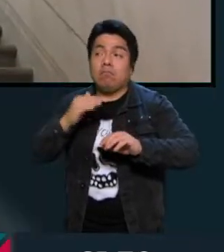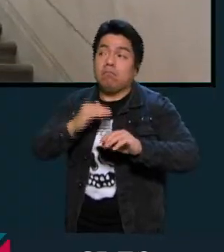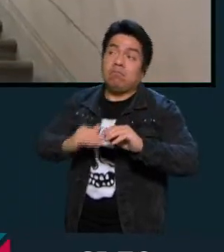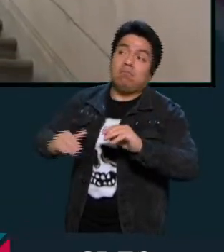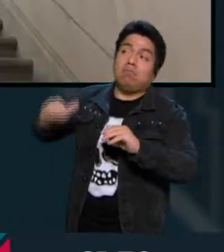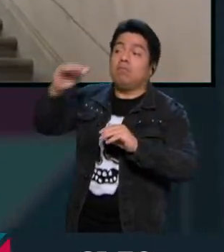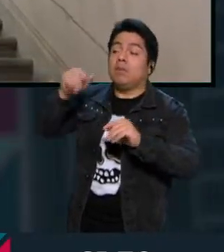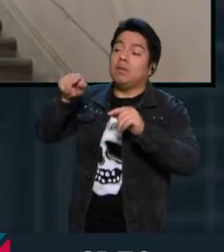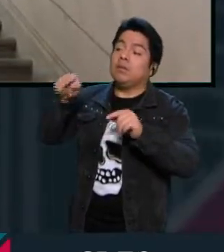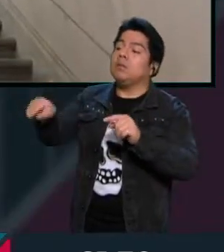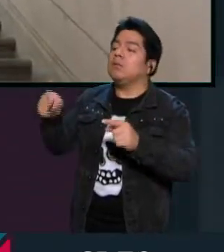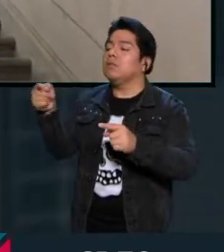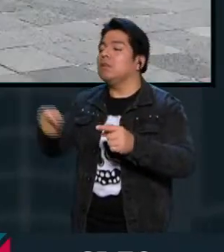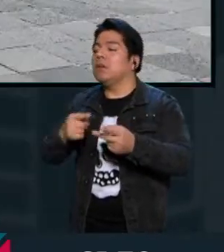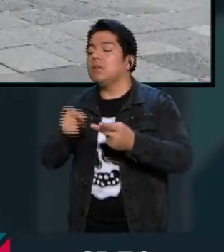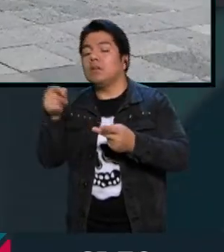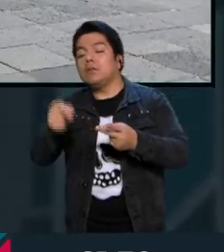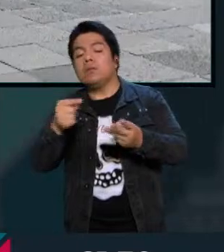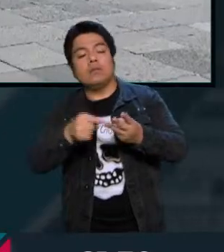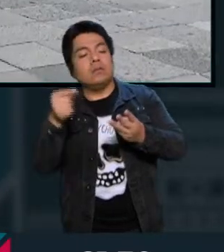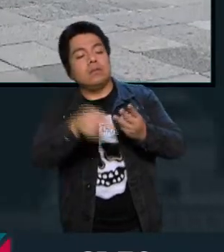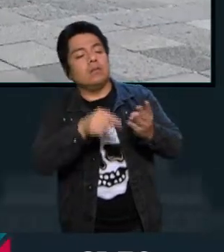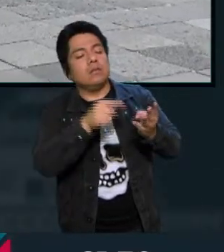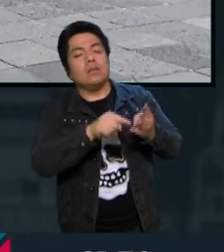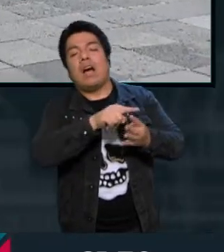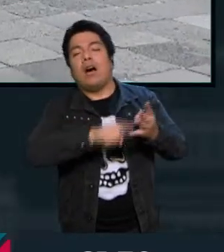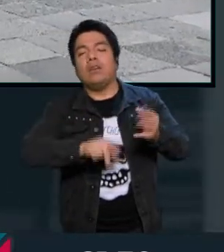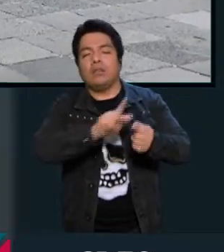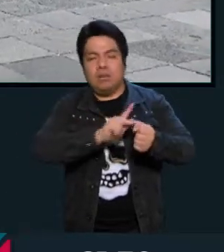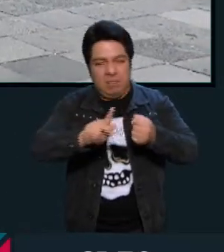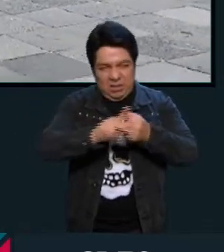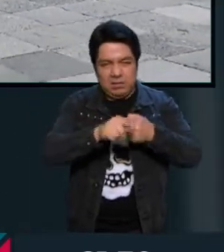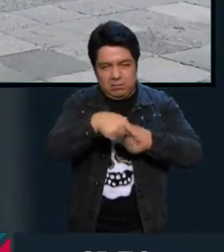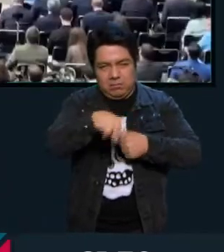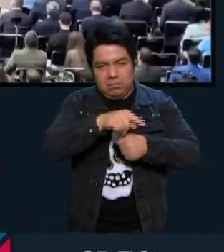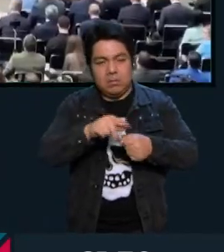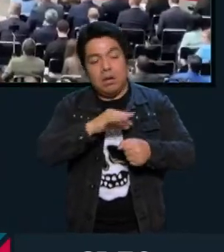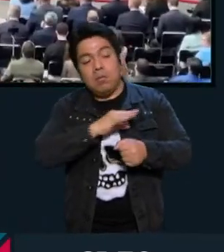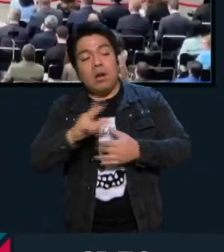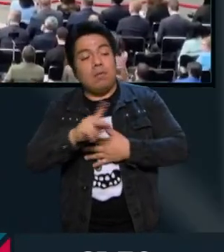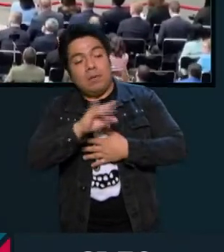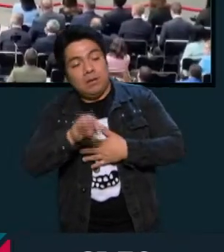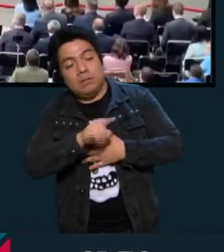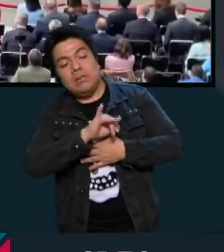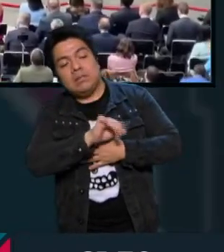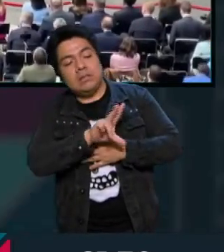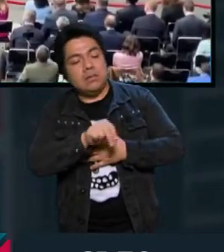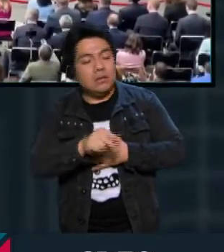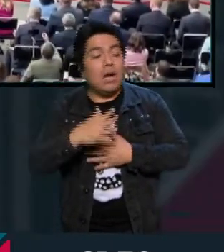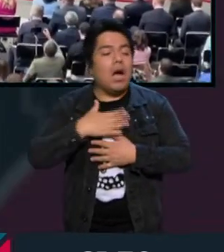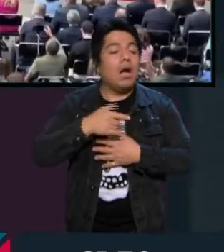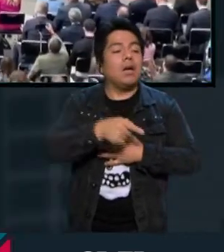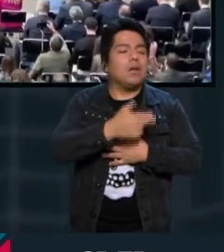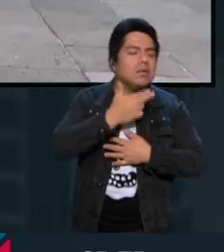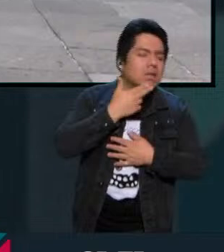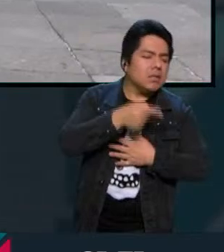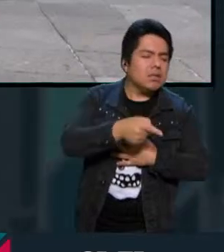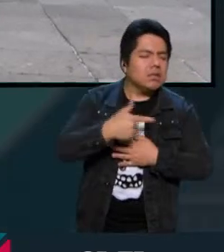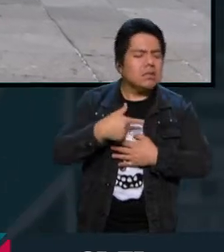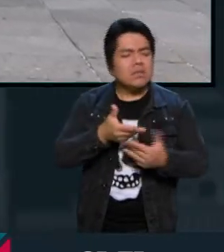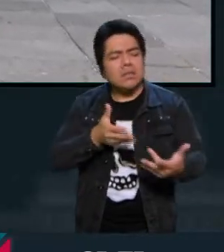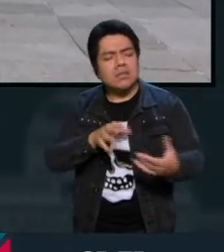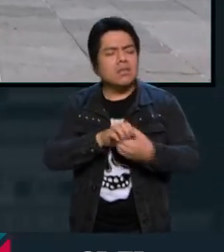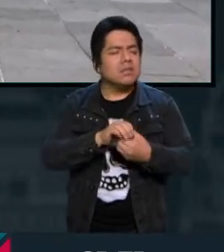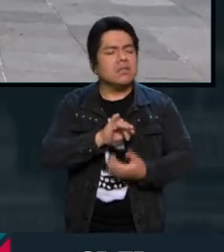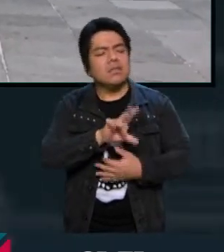decirle a los demás países cómo gobernarse, cómo administrarse, qué tipo de sistema político pueden o no tener en función de que les sirva a los intereses de Estados Unidos,